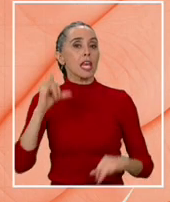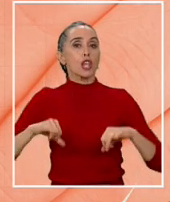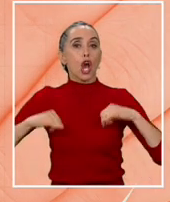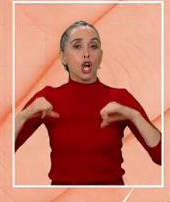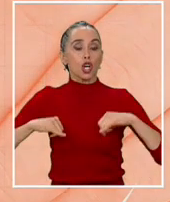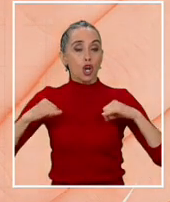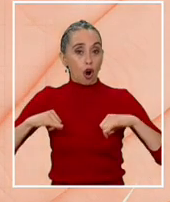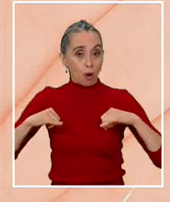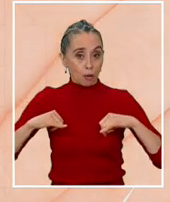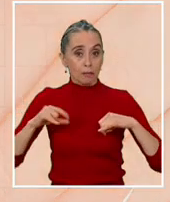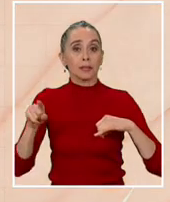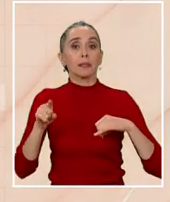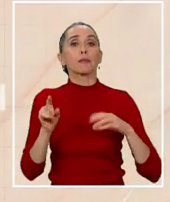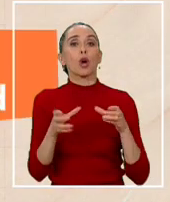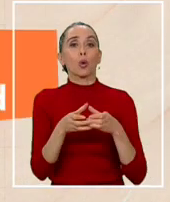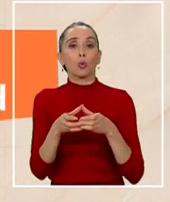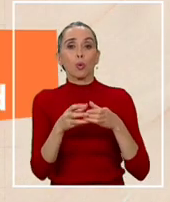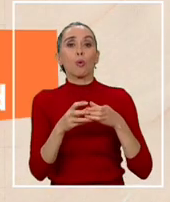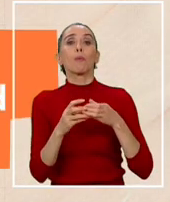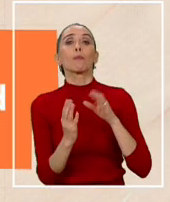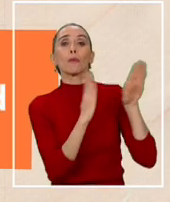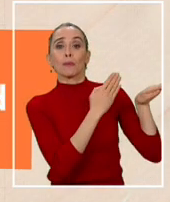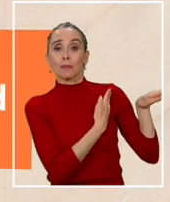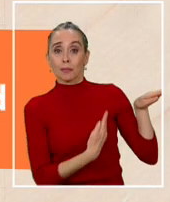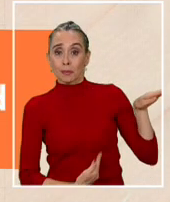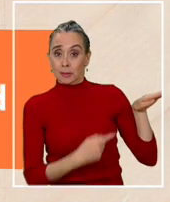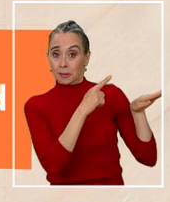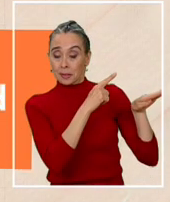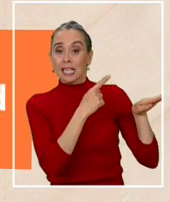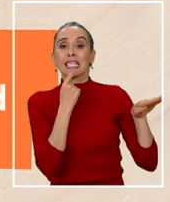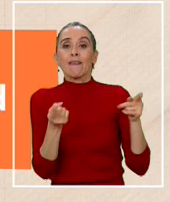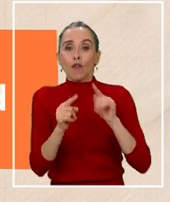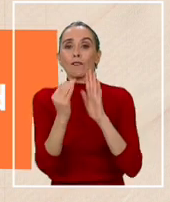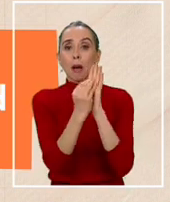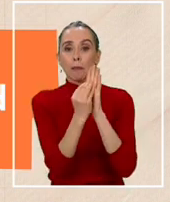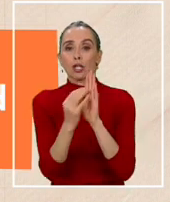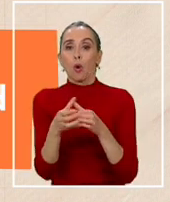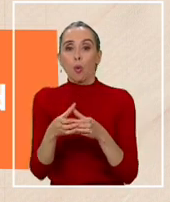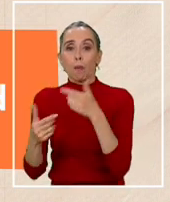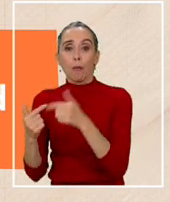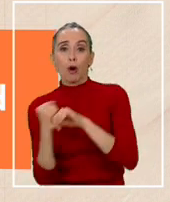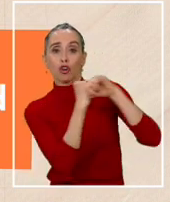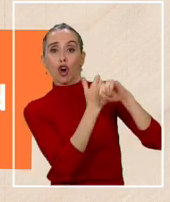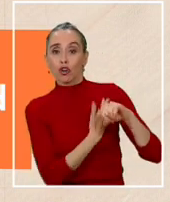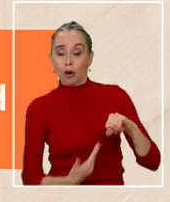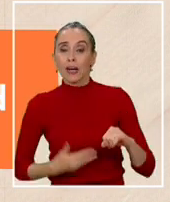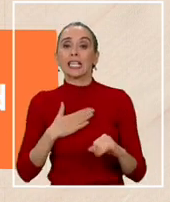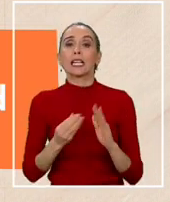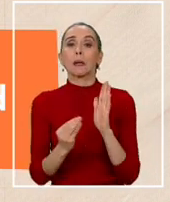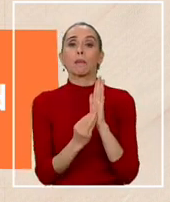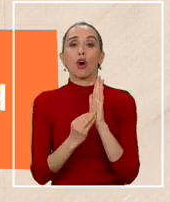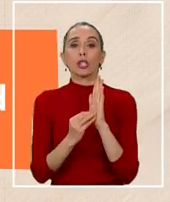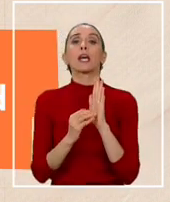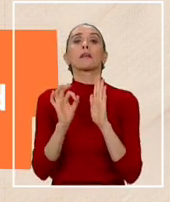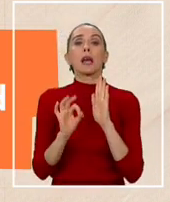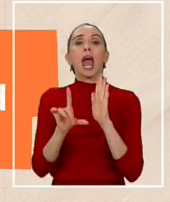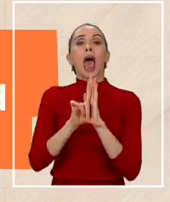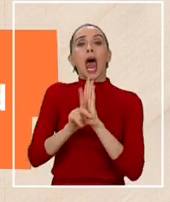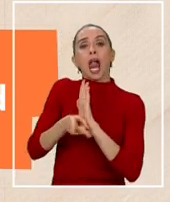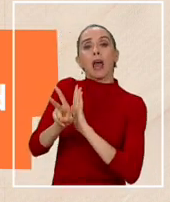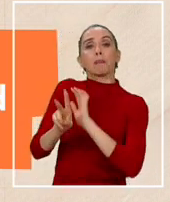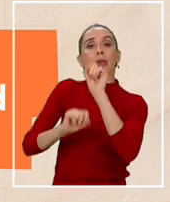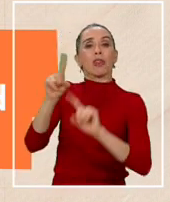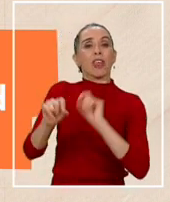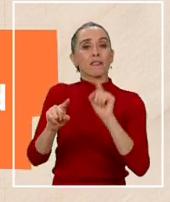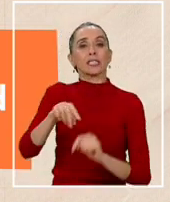adolescentes que el oficialismo buscará revivir Y qué pasa con la oposición ellos pretenden reponer la legítima defensa y que los